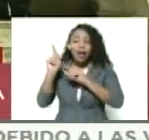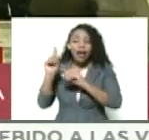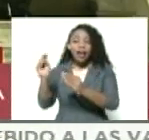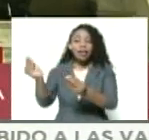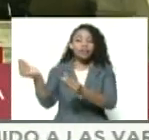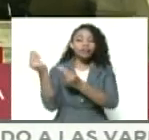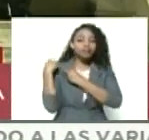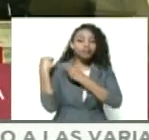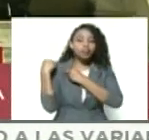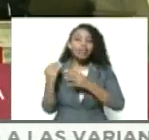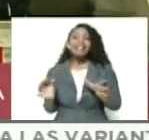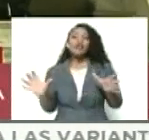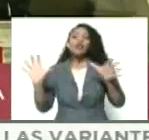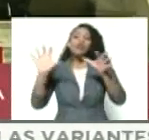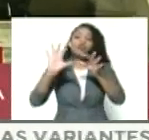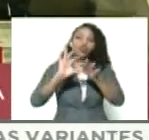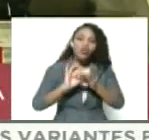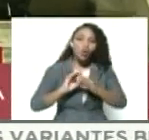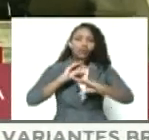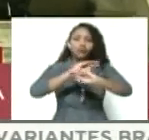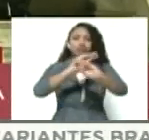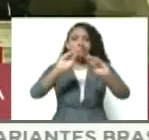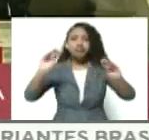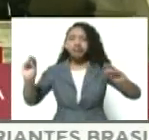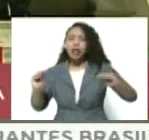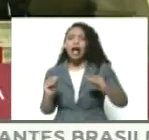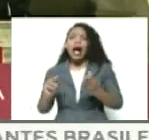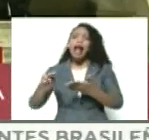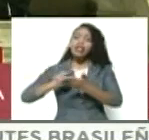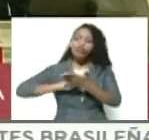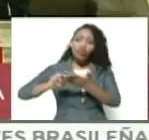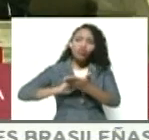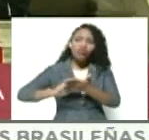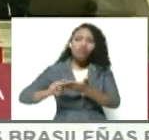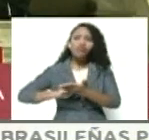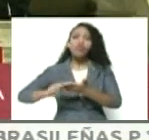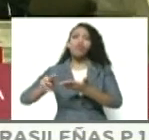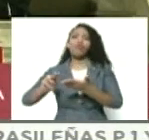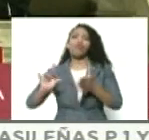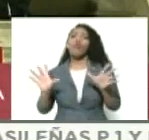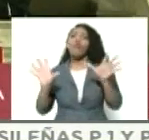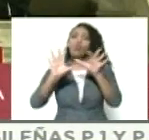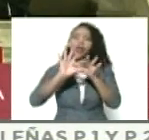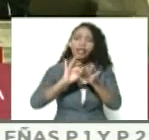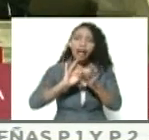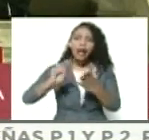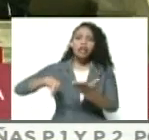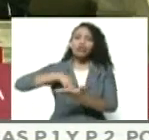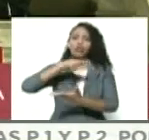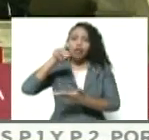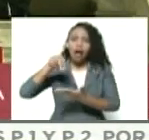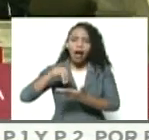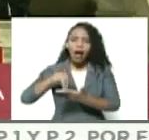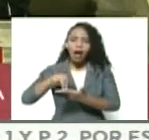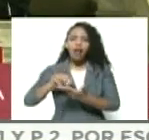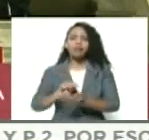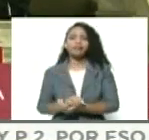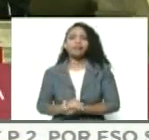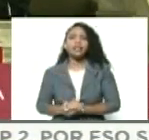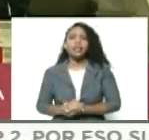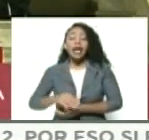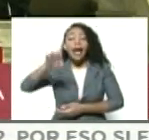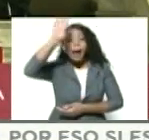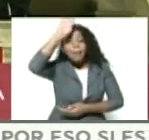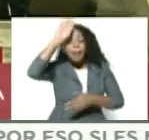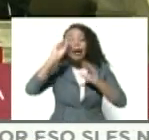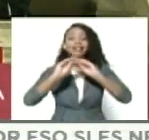Papa llama a la reunificación de los venezolanos, a la reconciliación, a la unidad nacional. El Papa llama